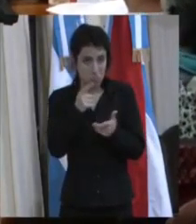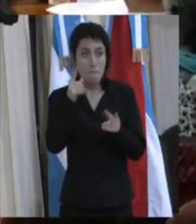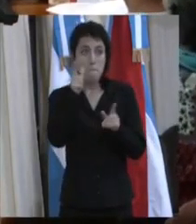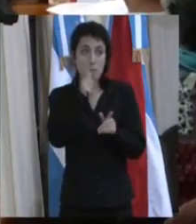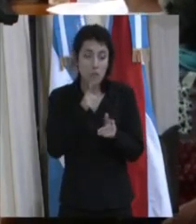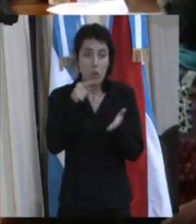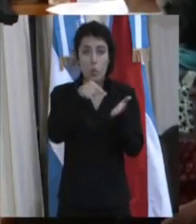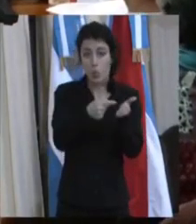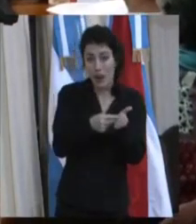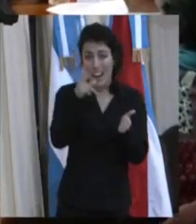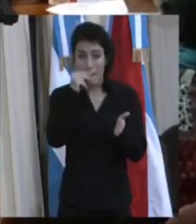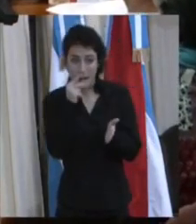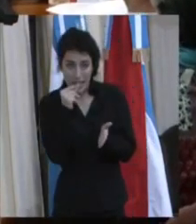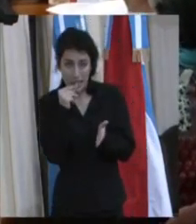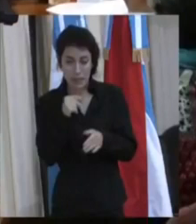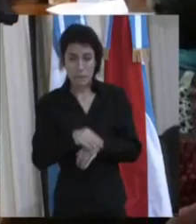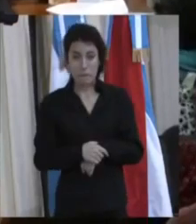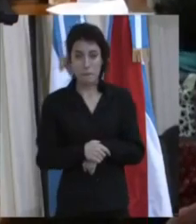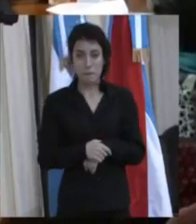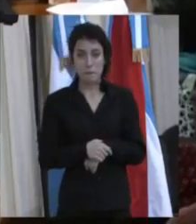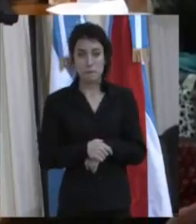y La Plata, y